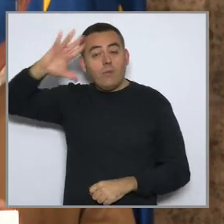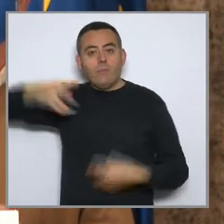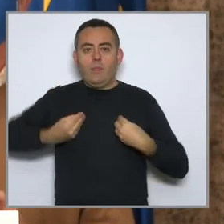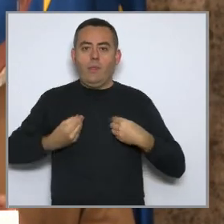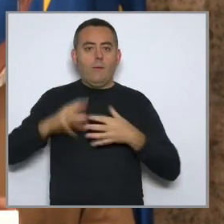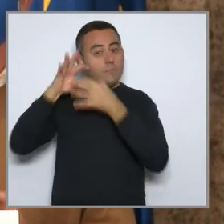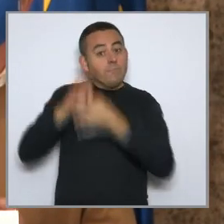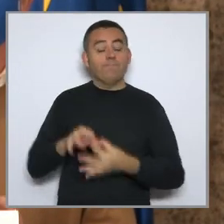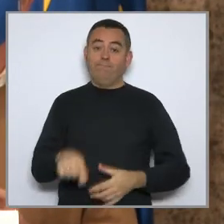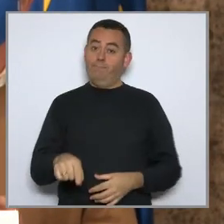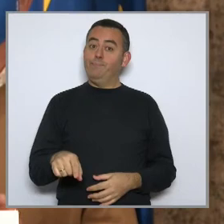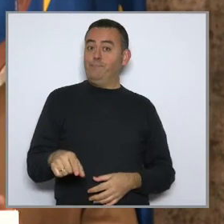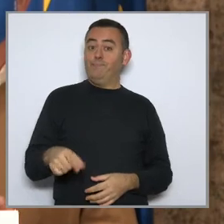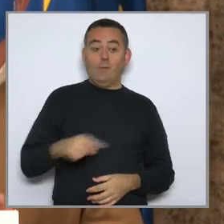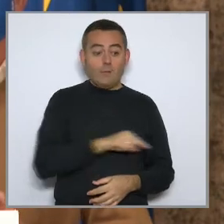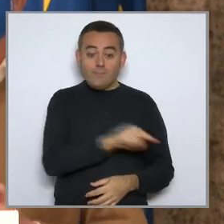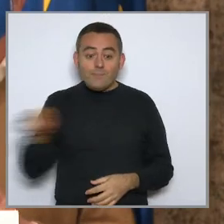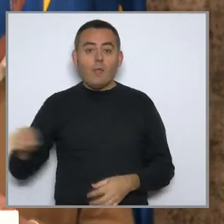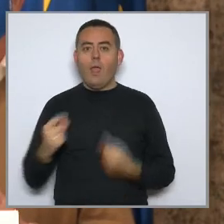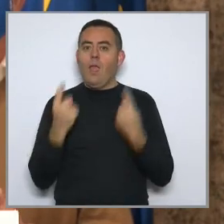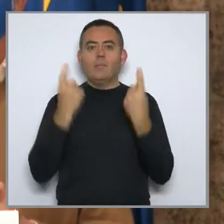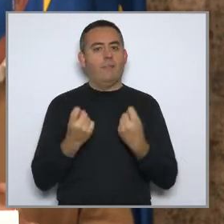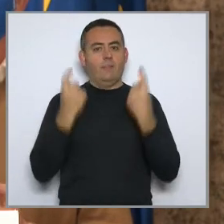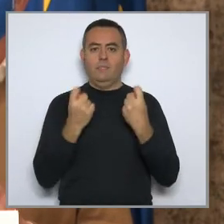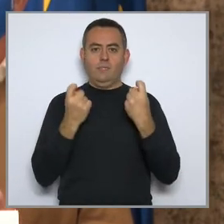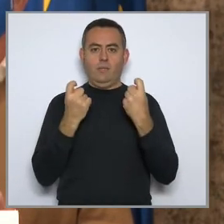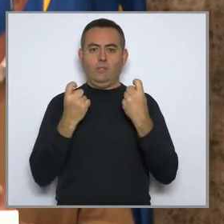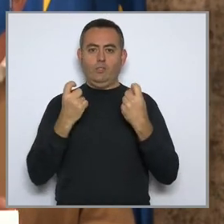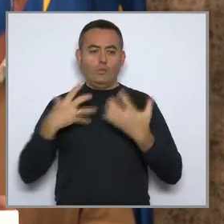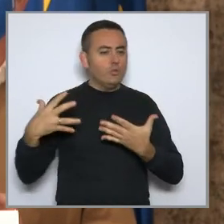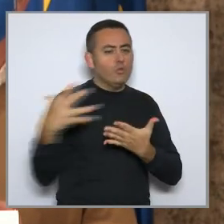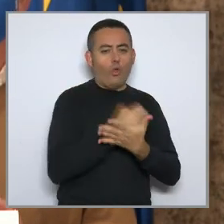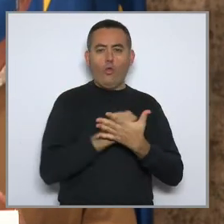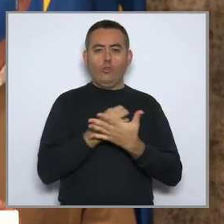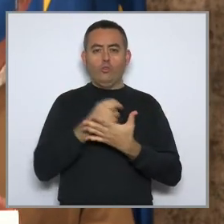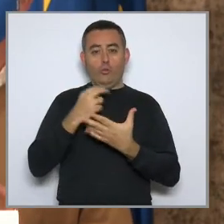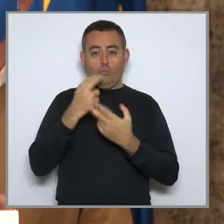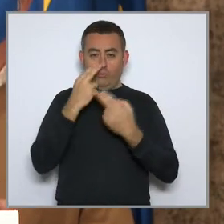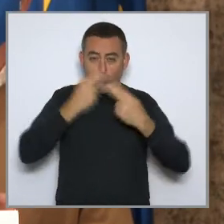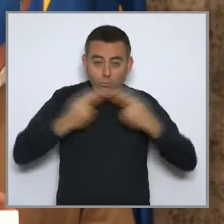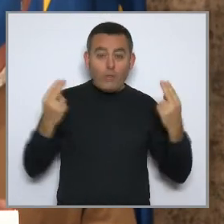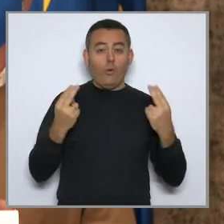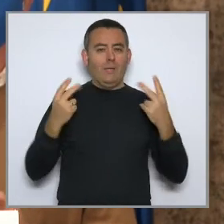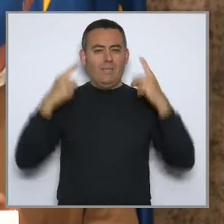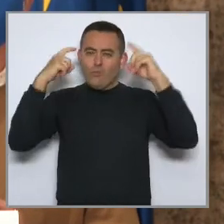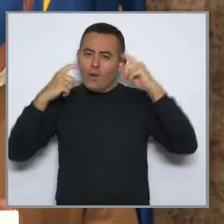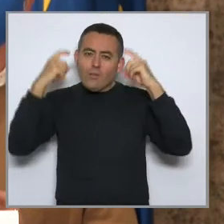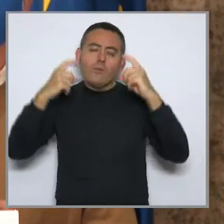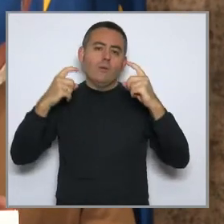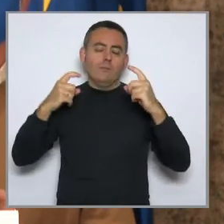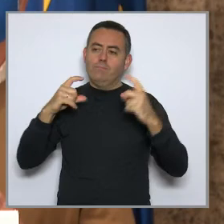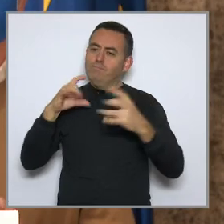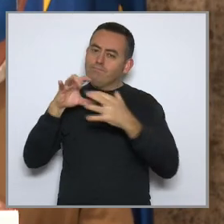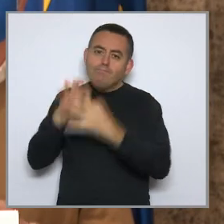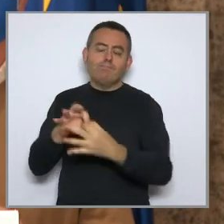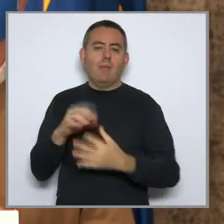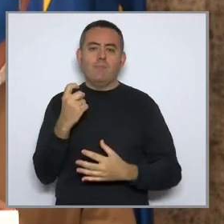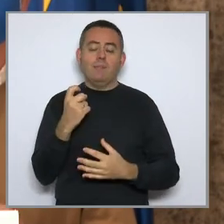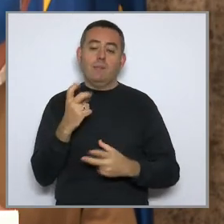Nos necesitan este momento del esfuerzo de todos, el esfuerzo público, y así van a tener la